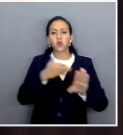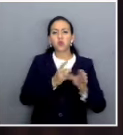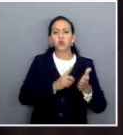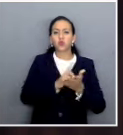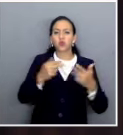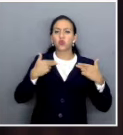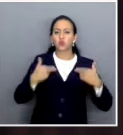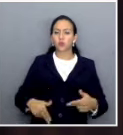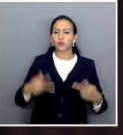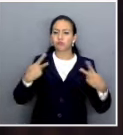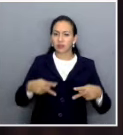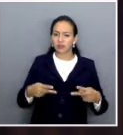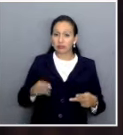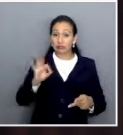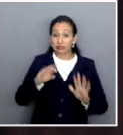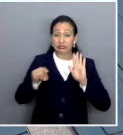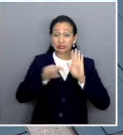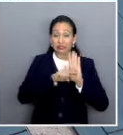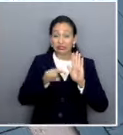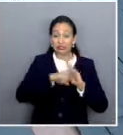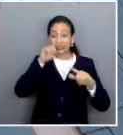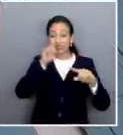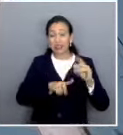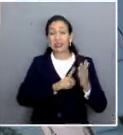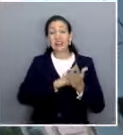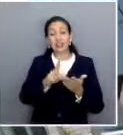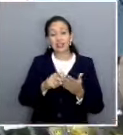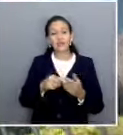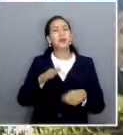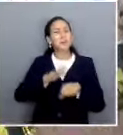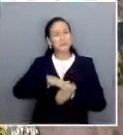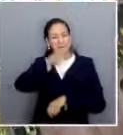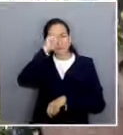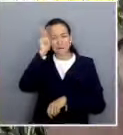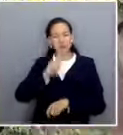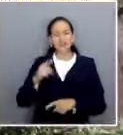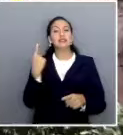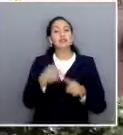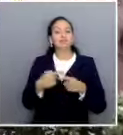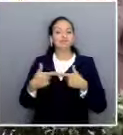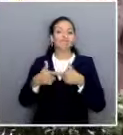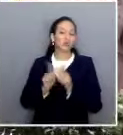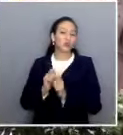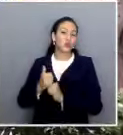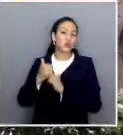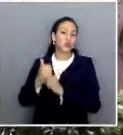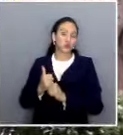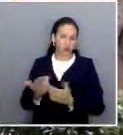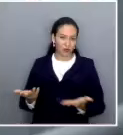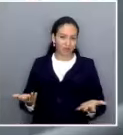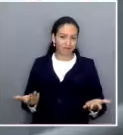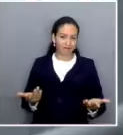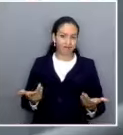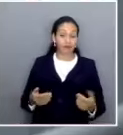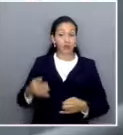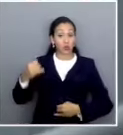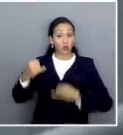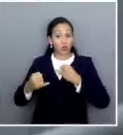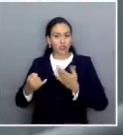personas, especialmente de grupos vulnerables, precisando que las personas juzgadoras no buscan popularidad con